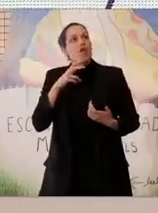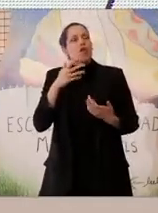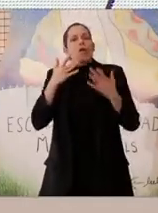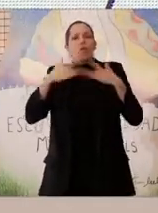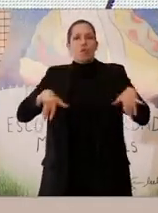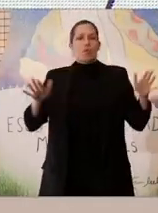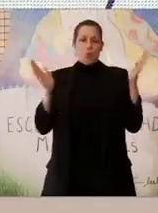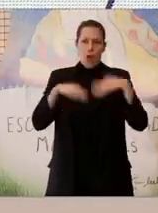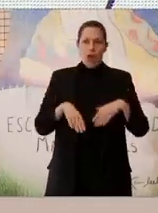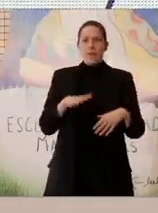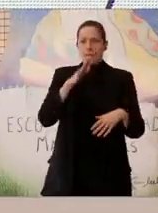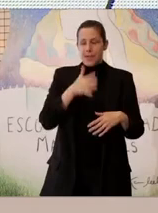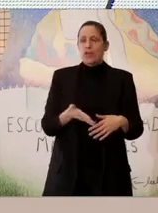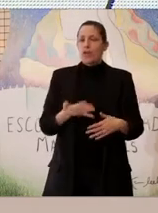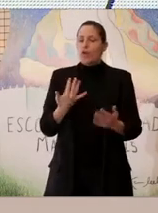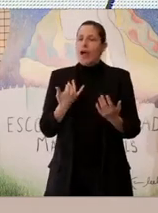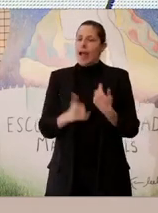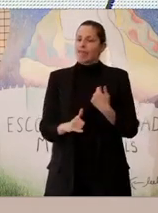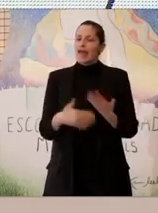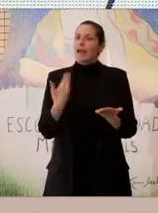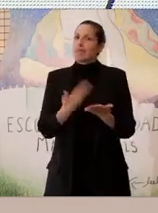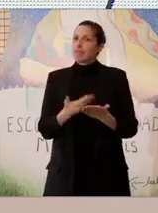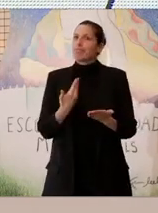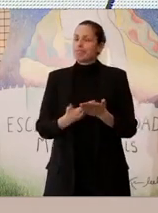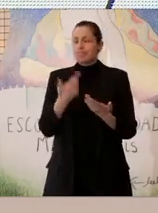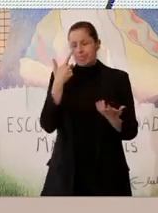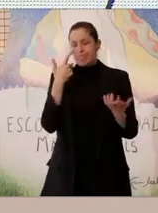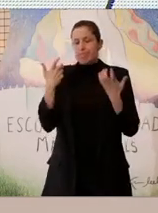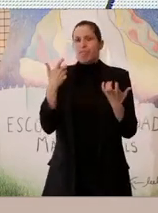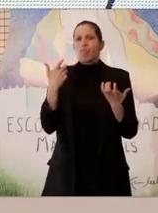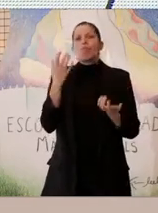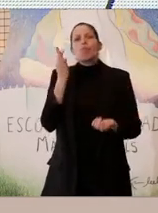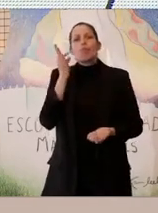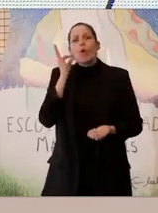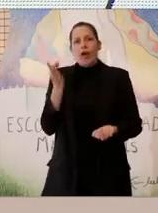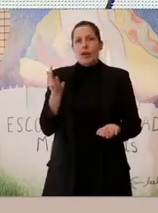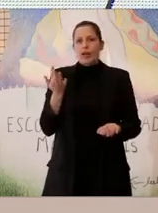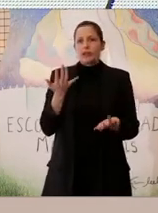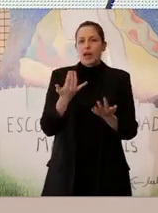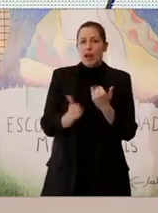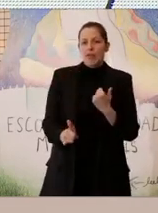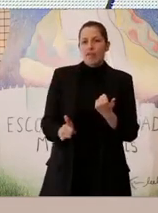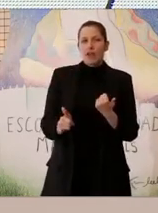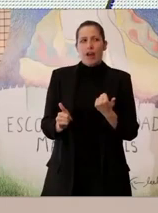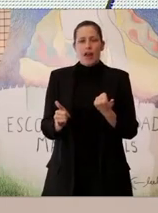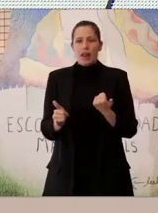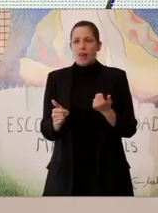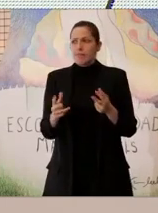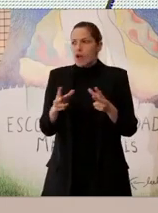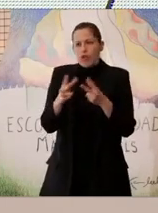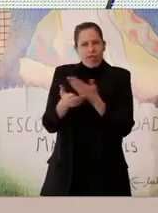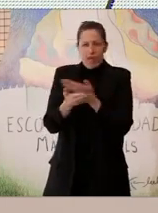va calando y va poniendo en evidencia que cuando las mujeres estamos todavía en una sociedad en la que